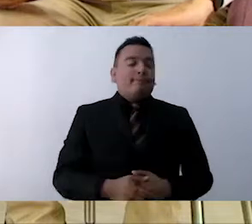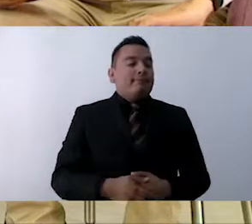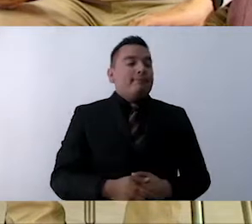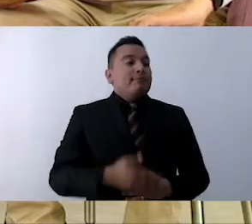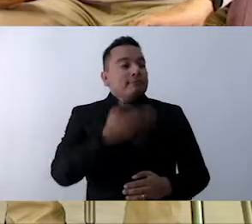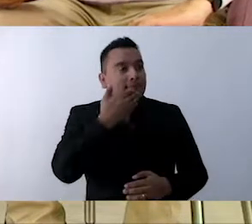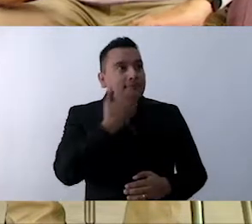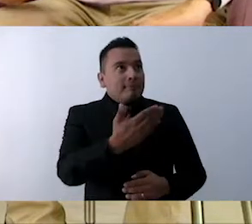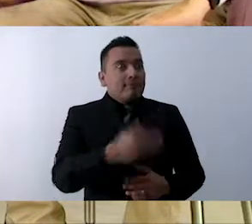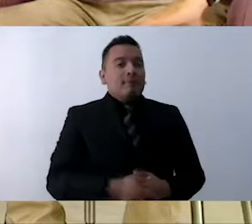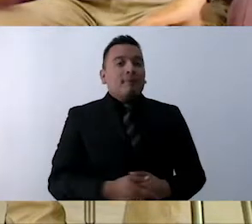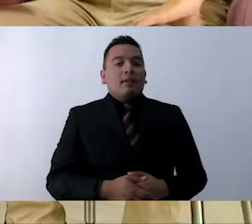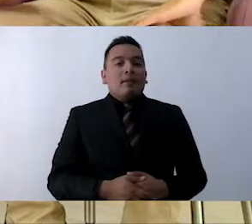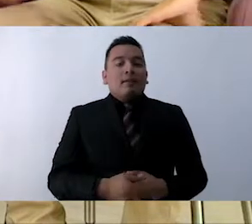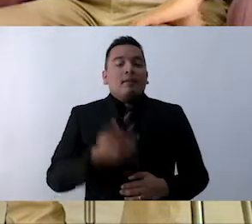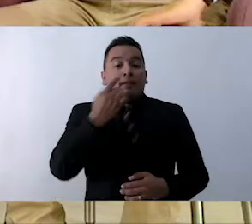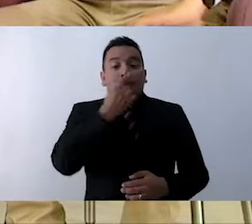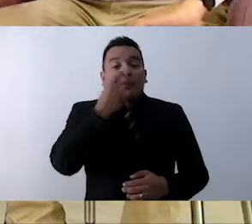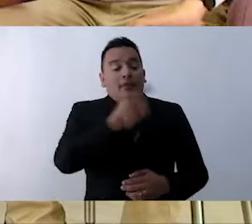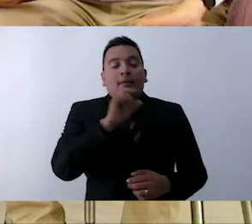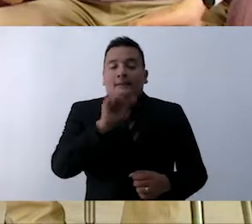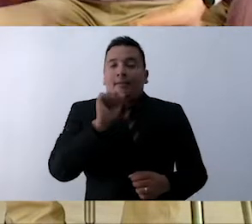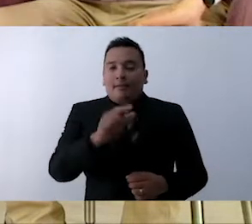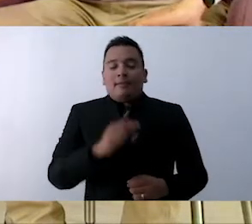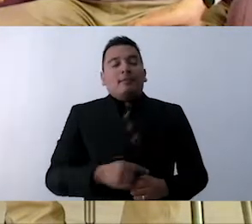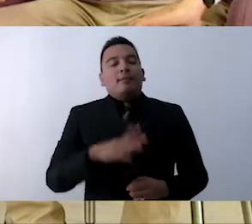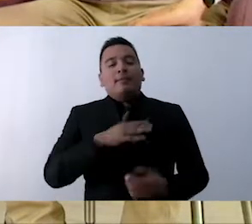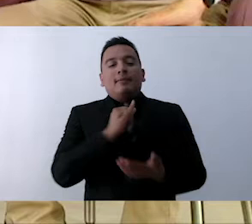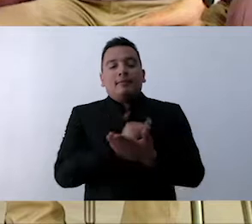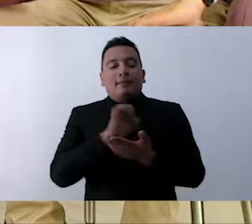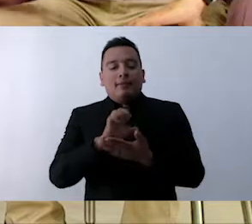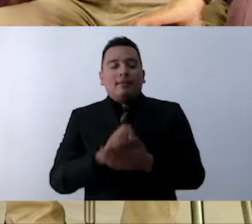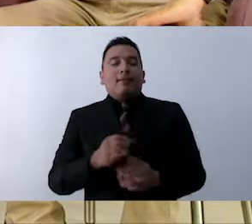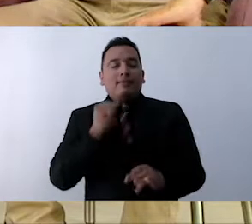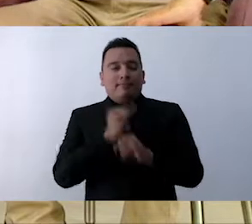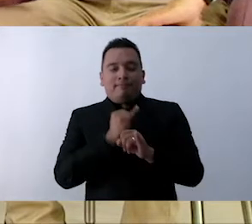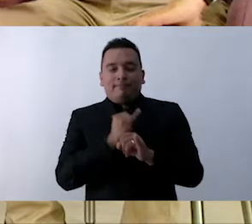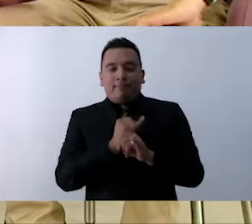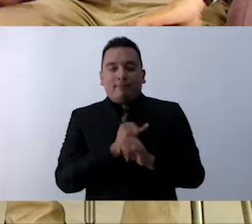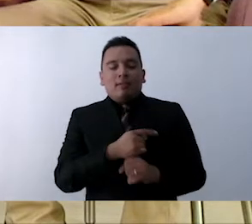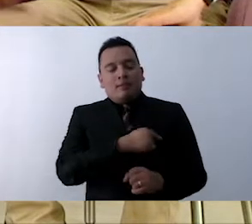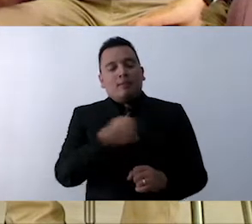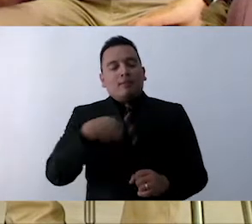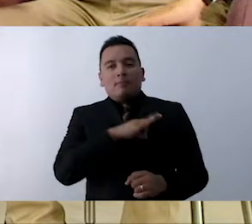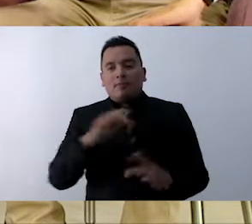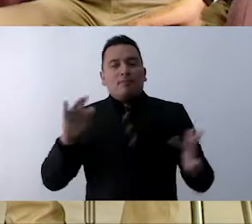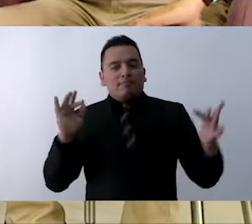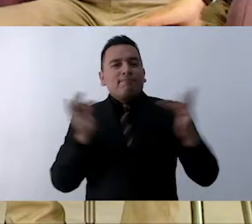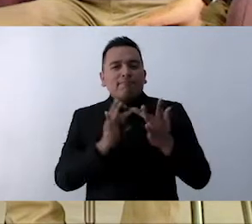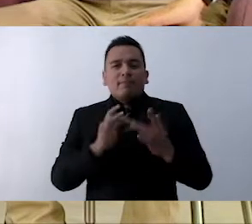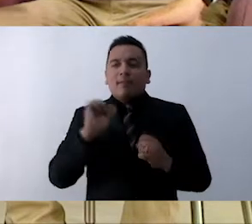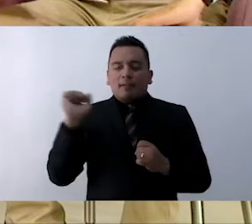encontrar. Muy bien. Le recordamos también que todas las redes sociales donde el Instituto Electoral de Coahuila está presente,